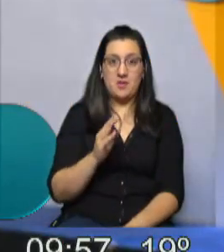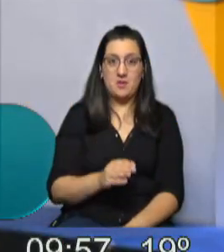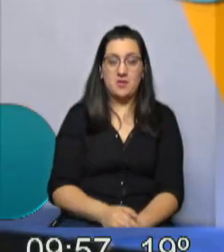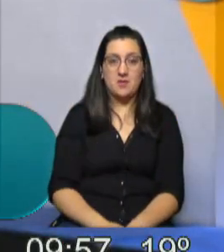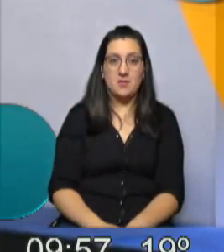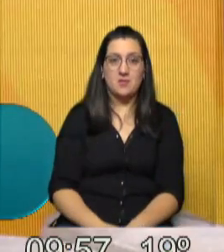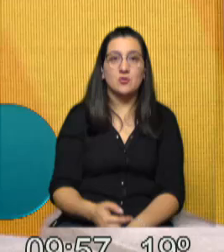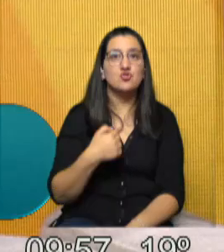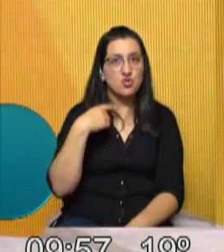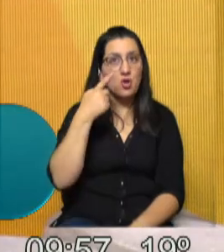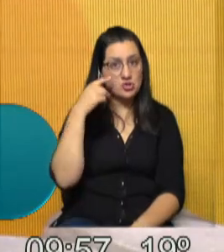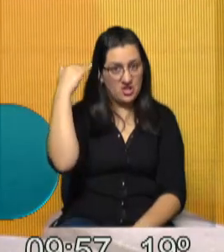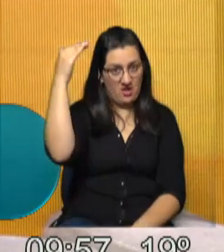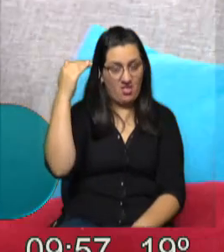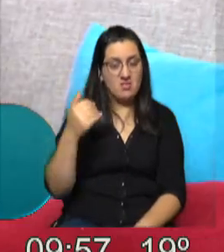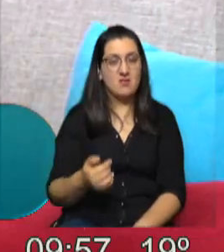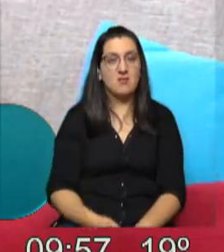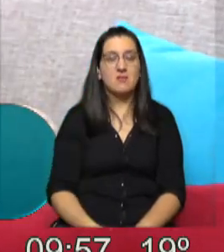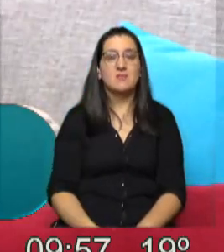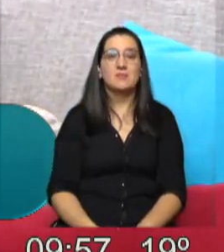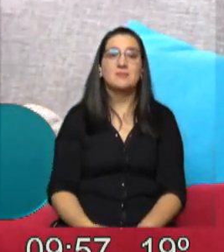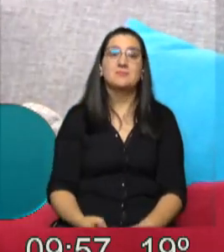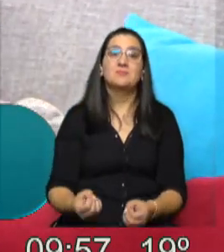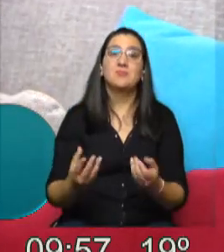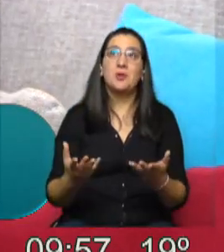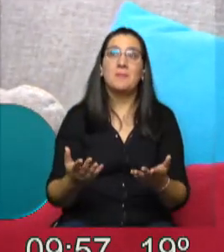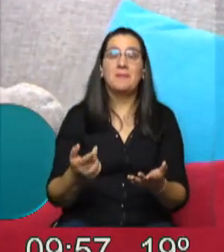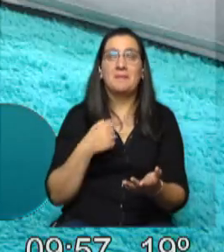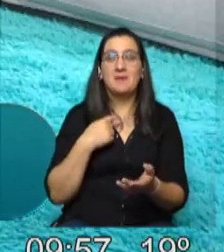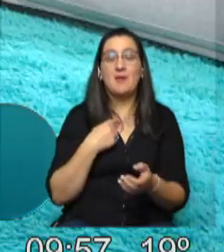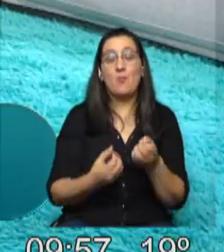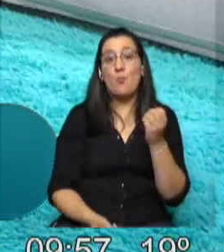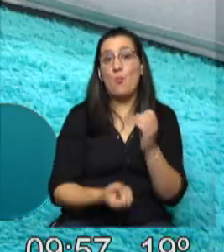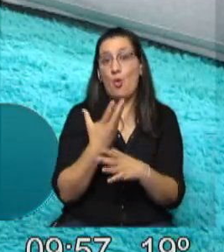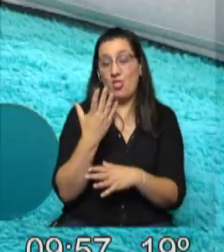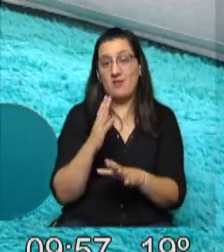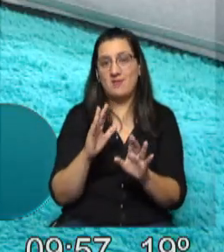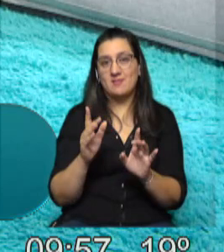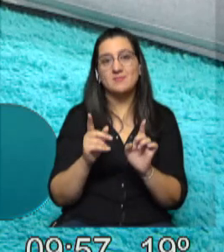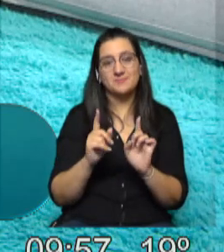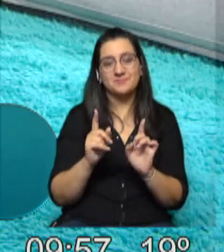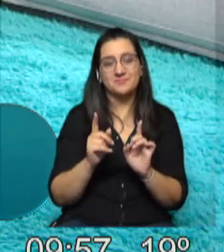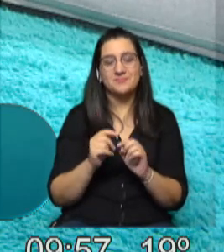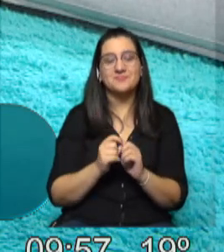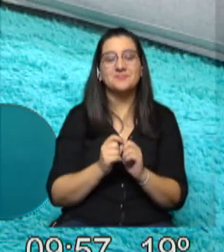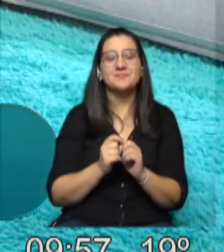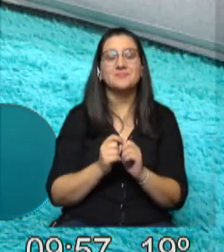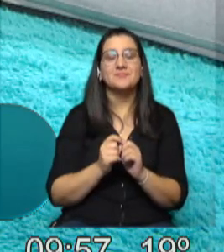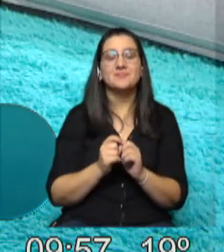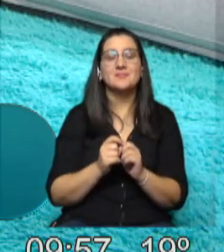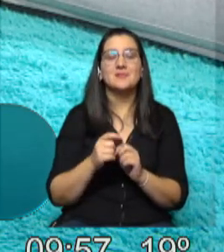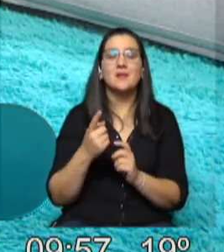Yo la conocí de grande. Para mí, bueno. No vamos a hablar de las paltas. Es un espacio de mascotas. No, está claro. Pero lo que sí